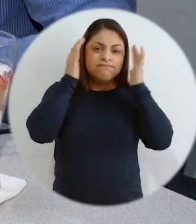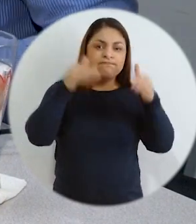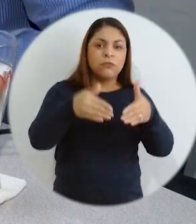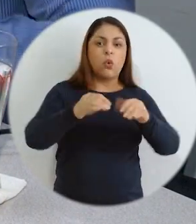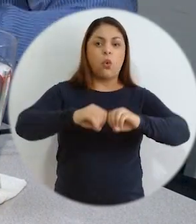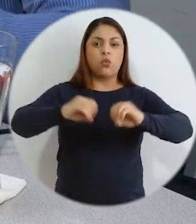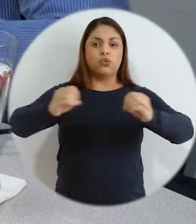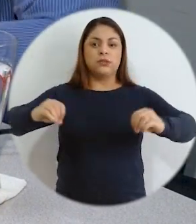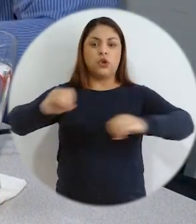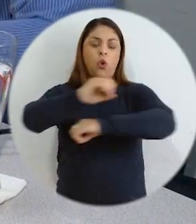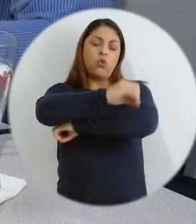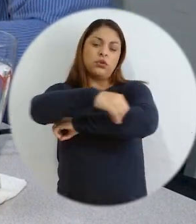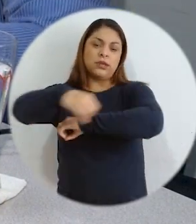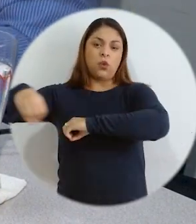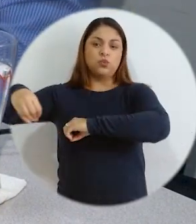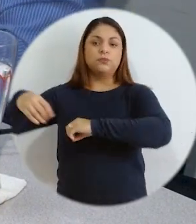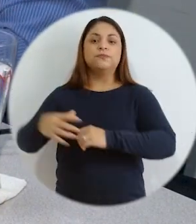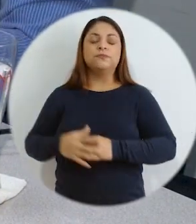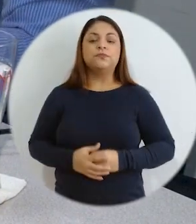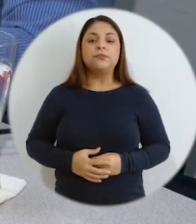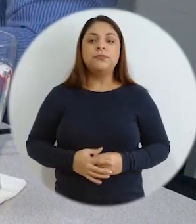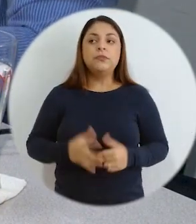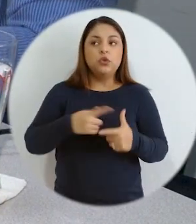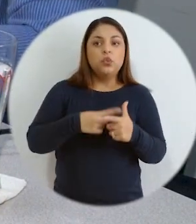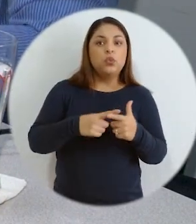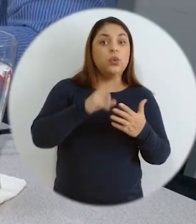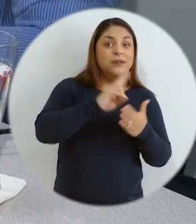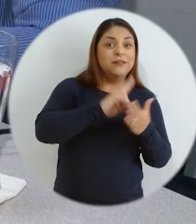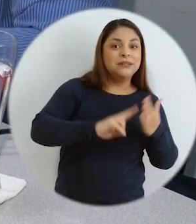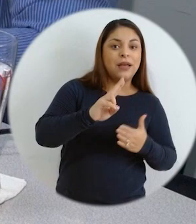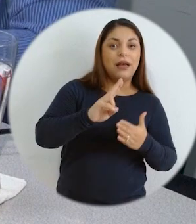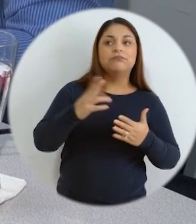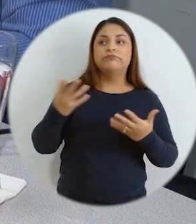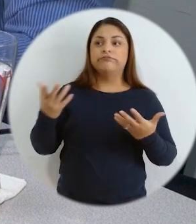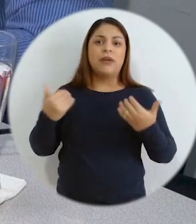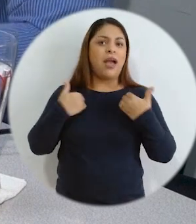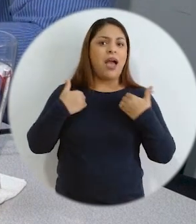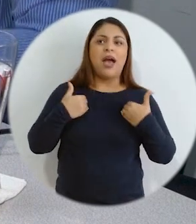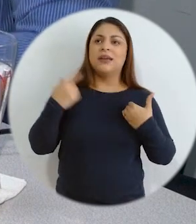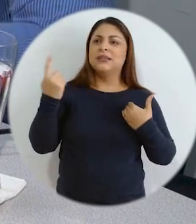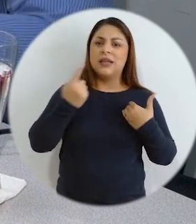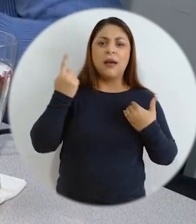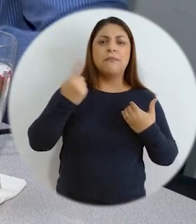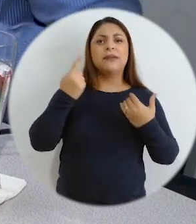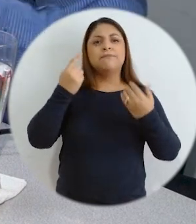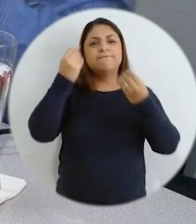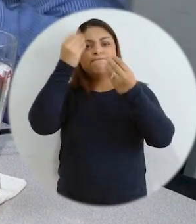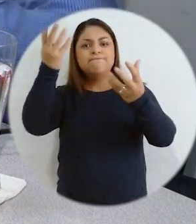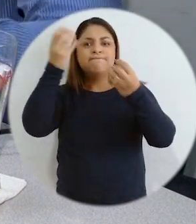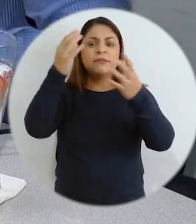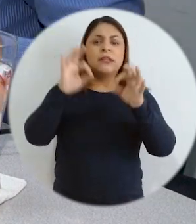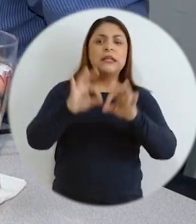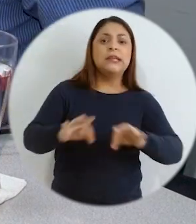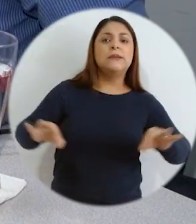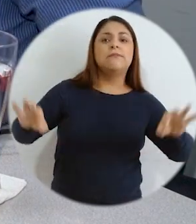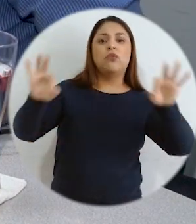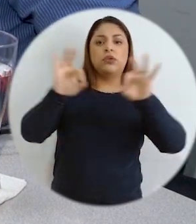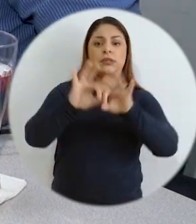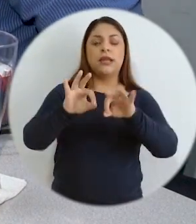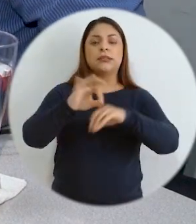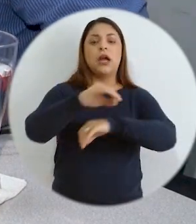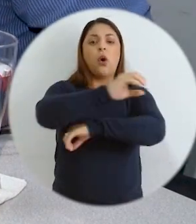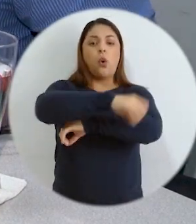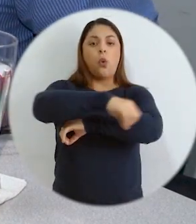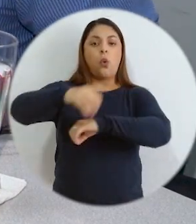Entonces también es como esa coherencia del mensaje que a nivel institucional, universitario, se viene dando sobre la importancia del tema de